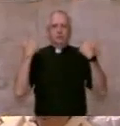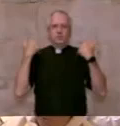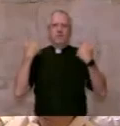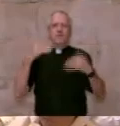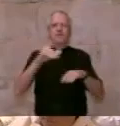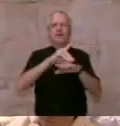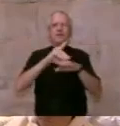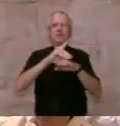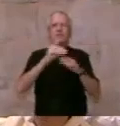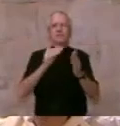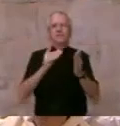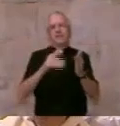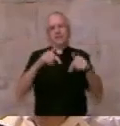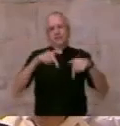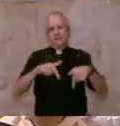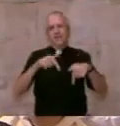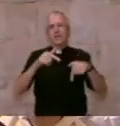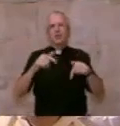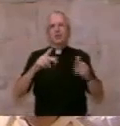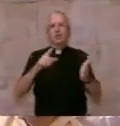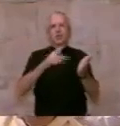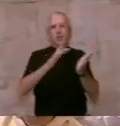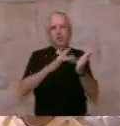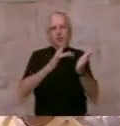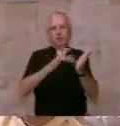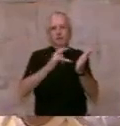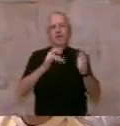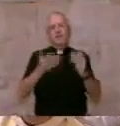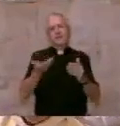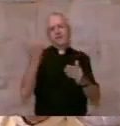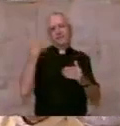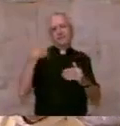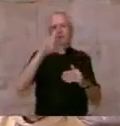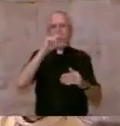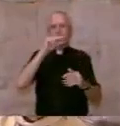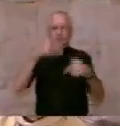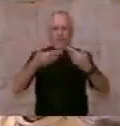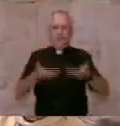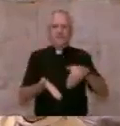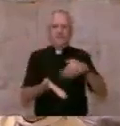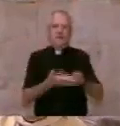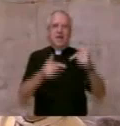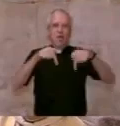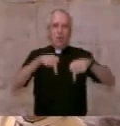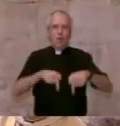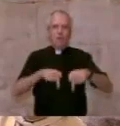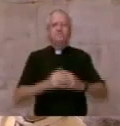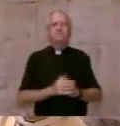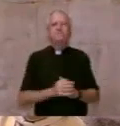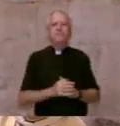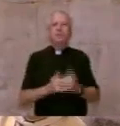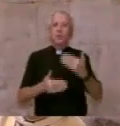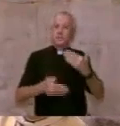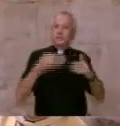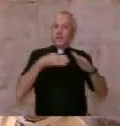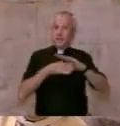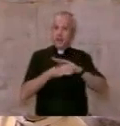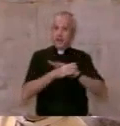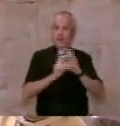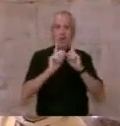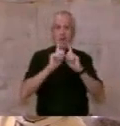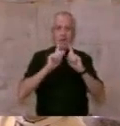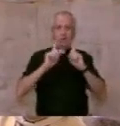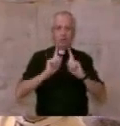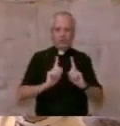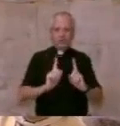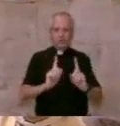de Tortosa como administrador diocesano desde el pasado mes de diciembre hasta el día de hoy. Con esta procesión de entrada que estamos viendo en